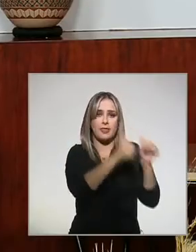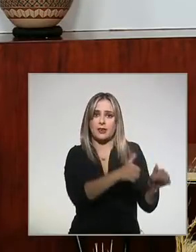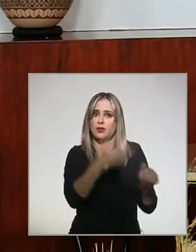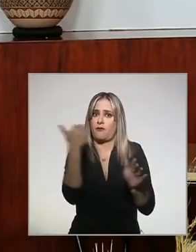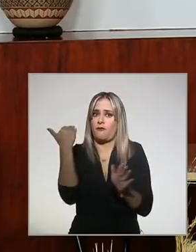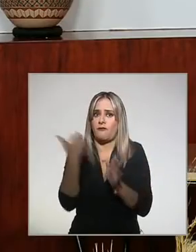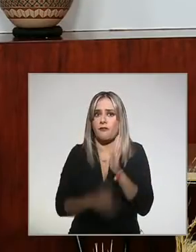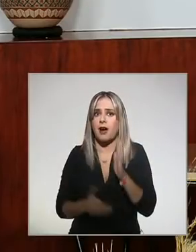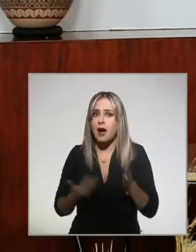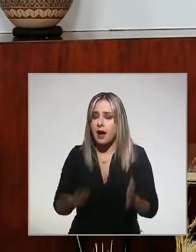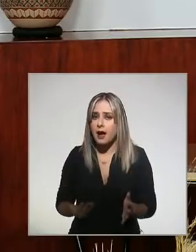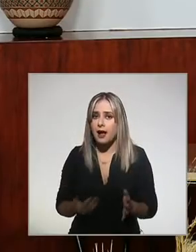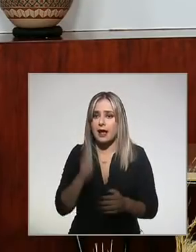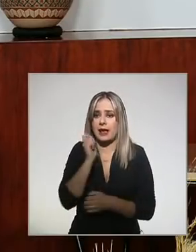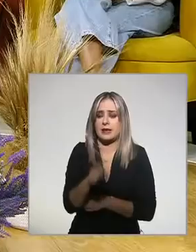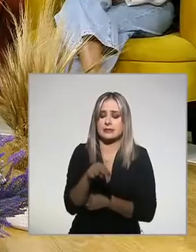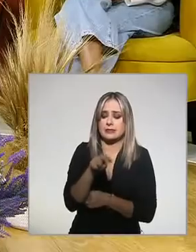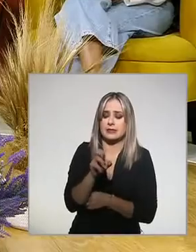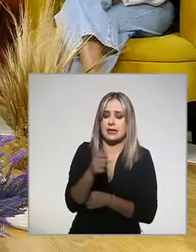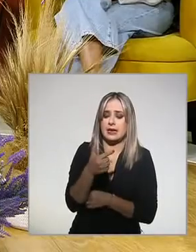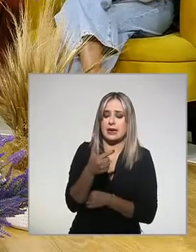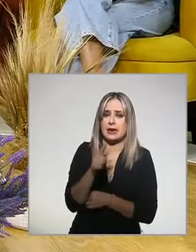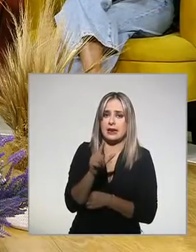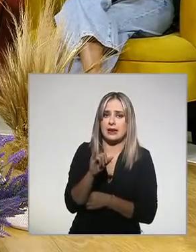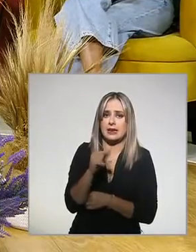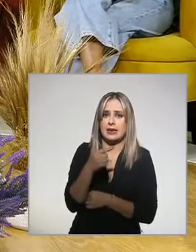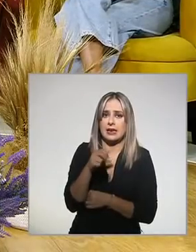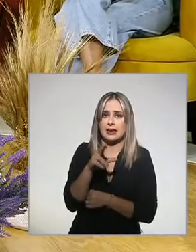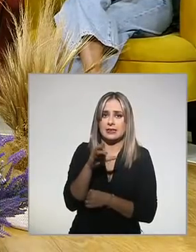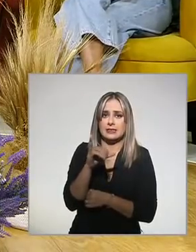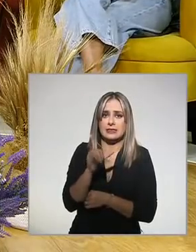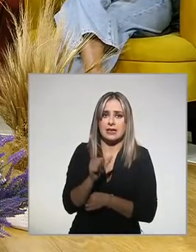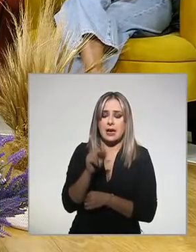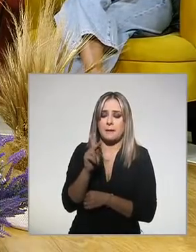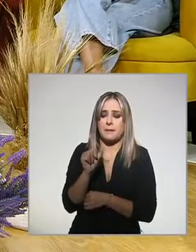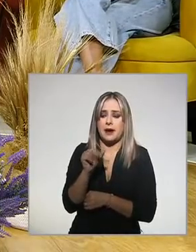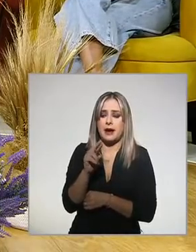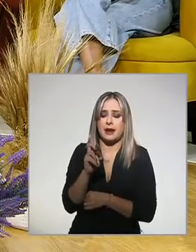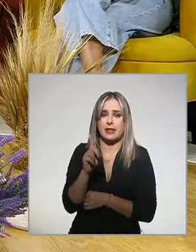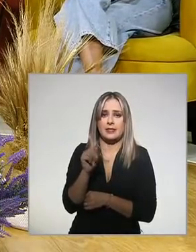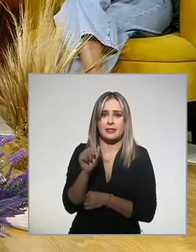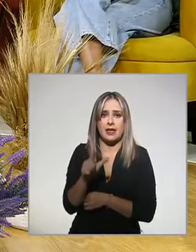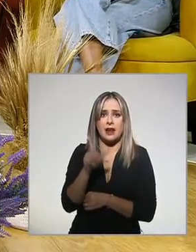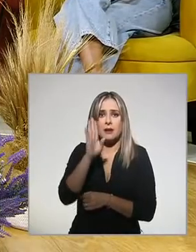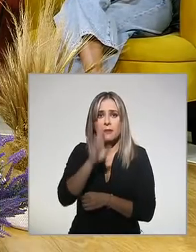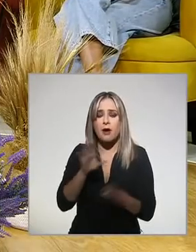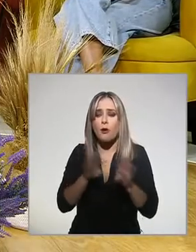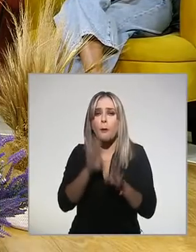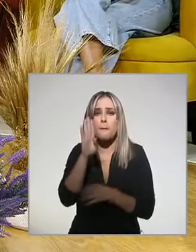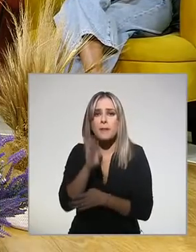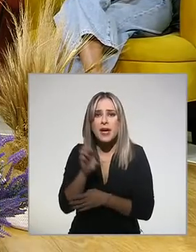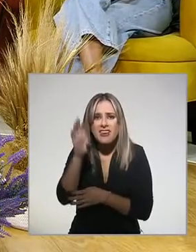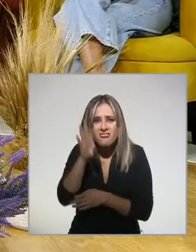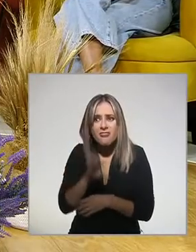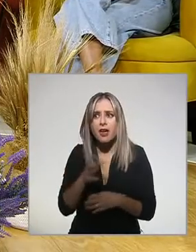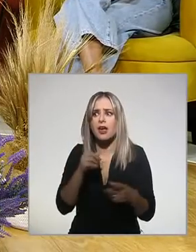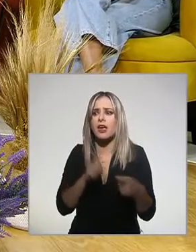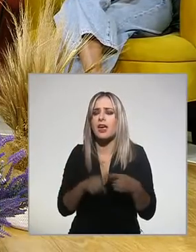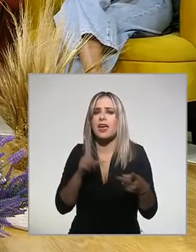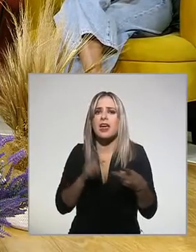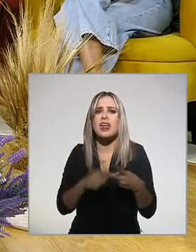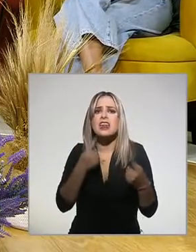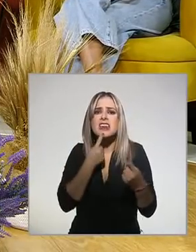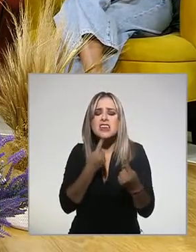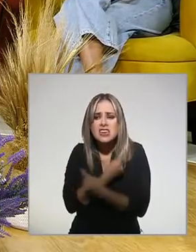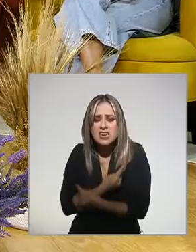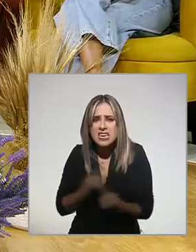como negligencia parental el poner a los niños bebés. Como bien mencionó el